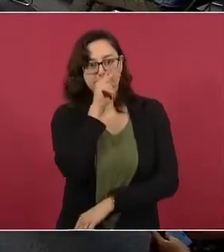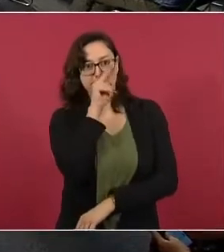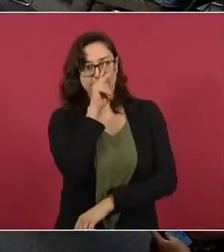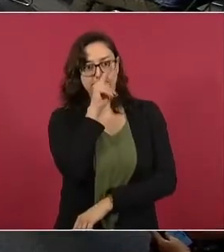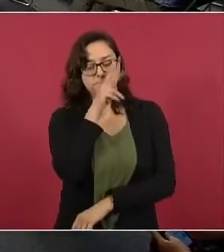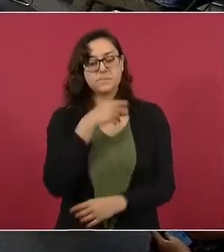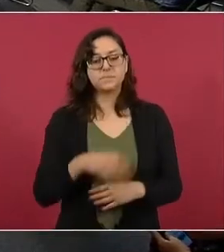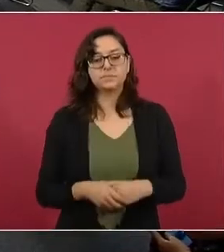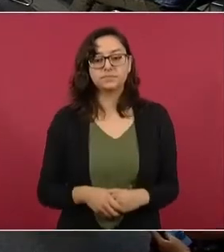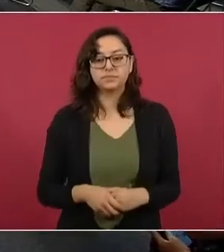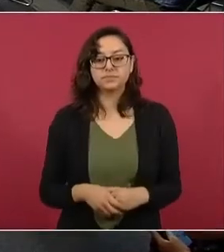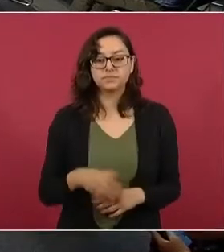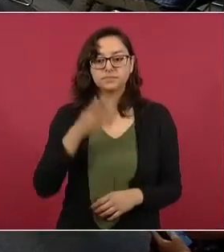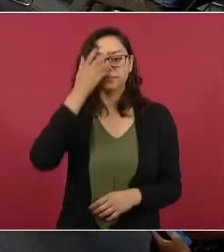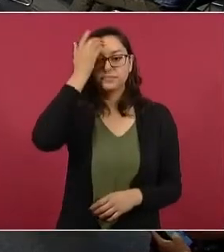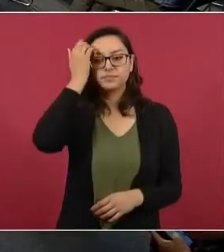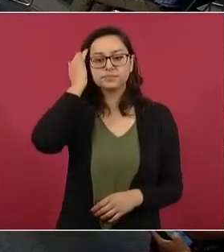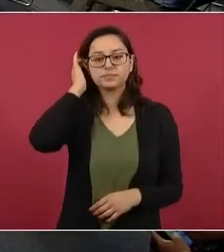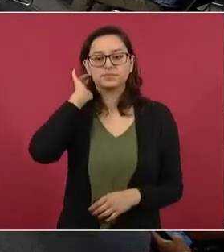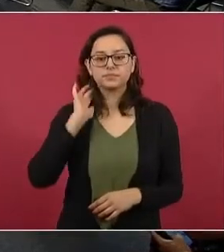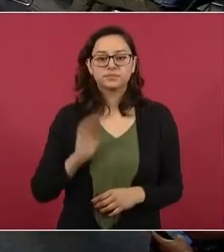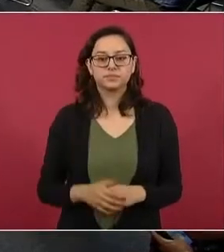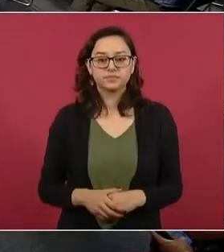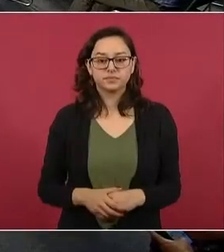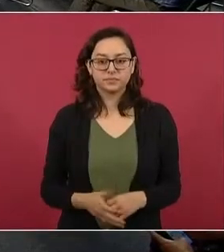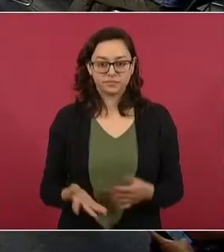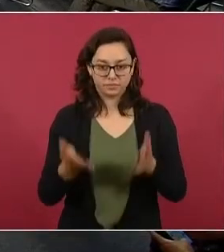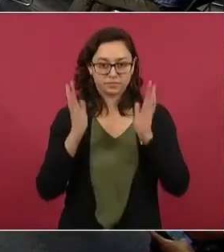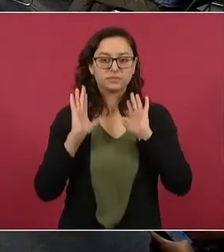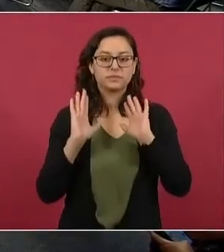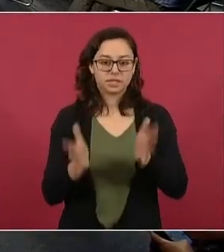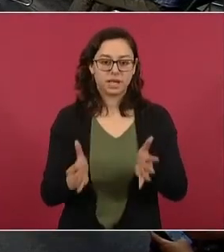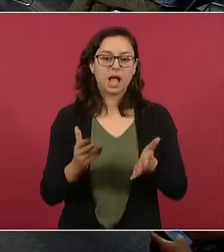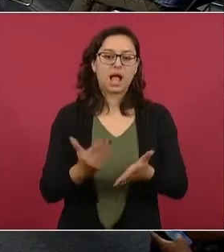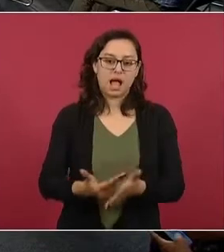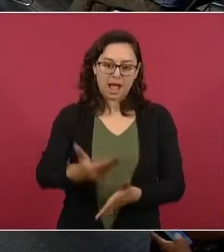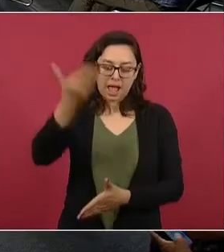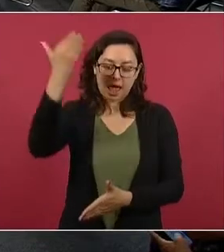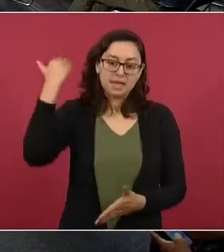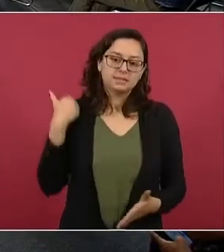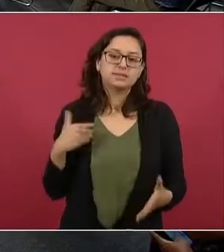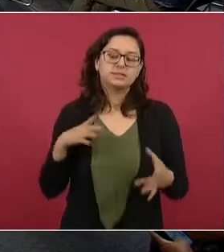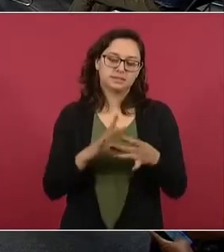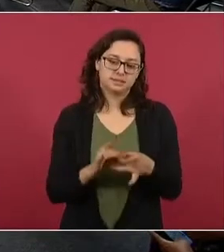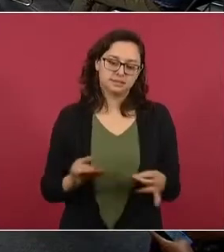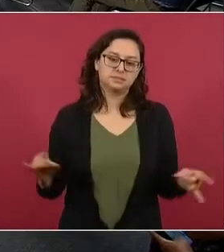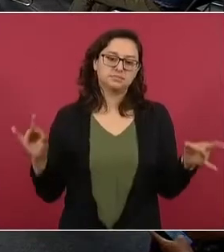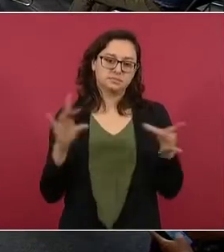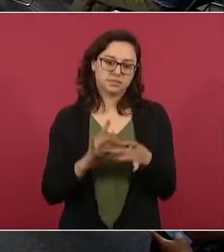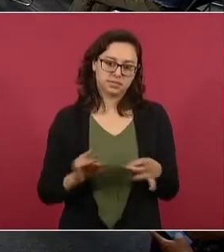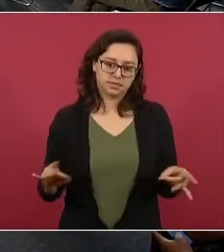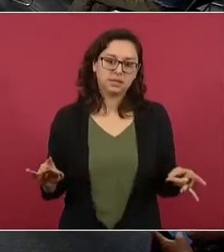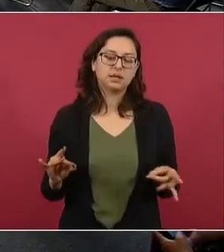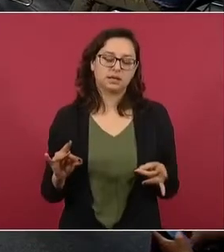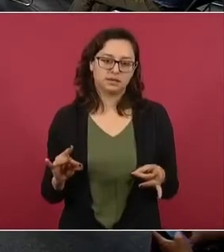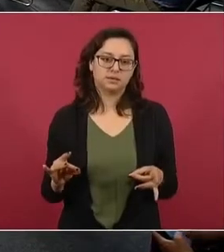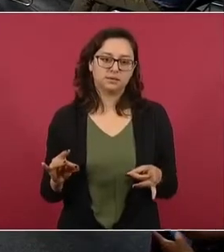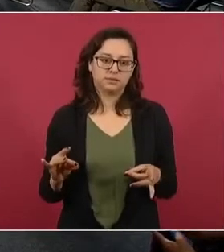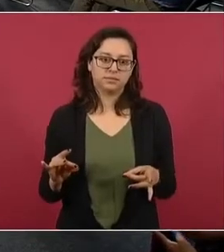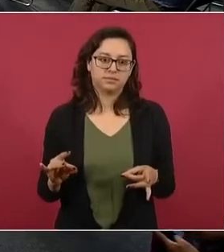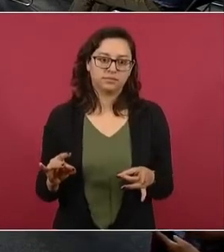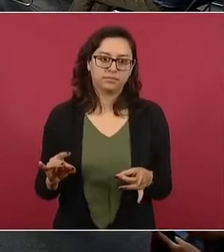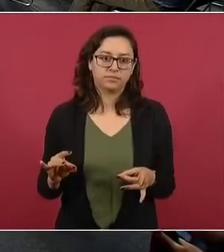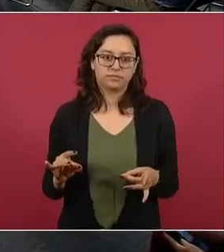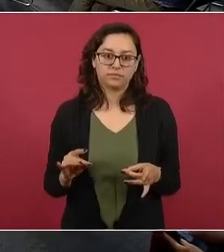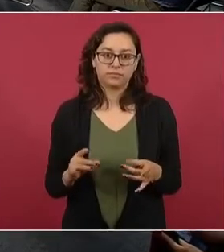Bueno, ya lo explicamos. Se está hablando con los trabajadores y también